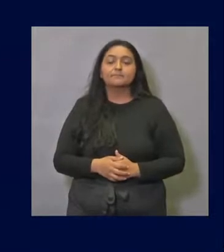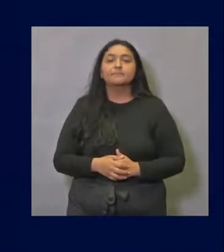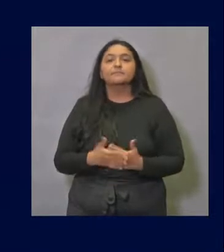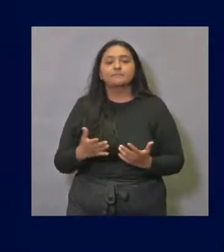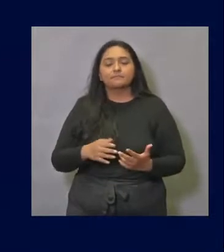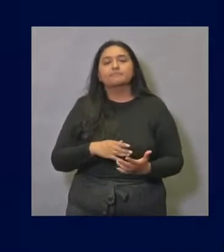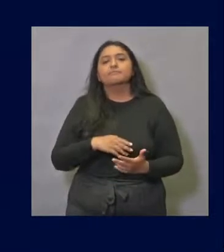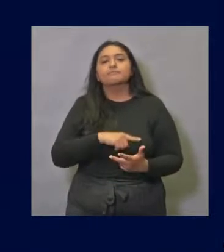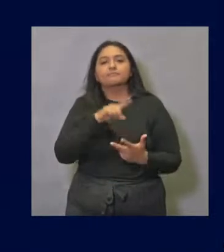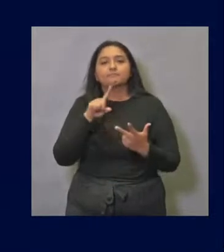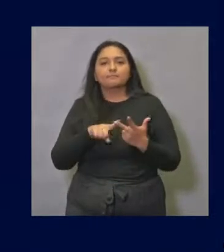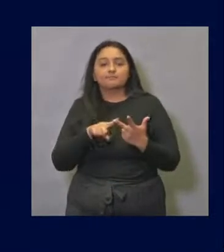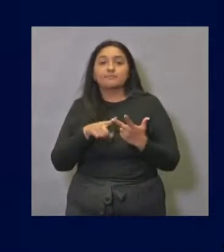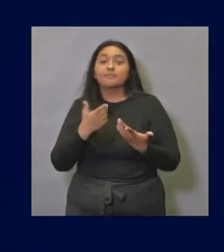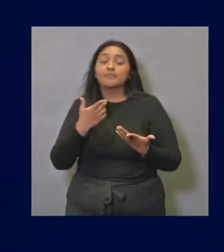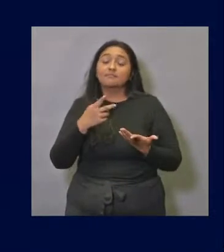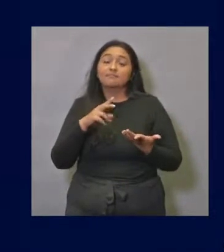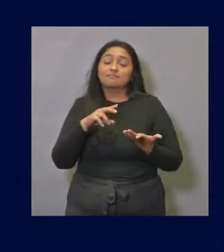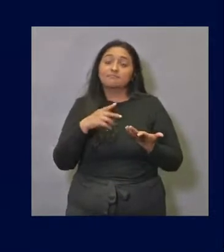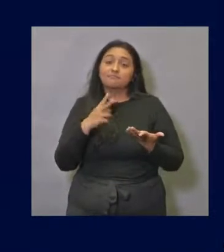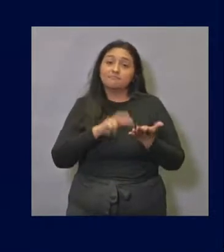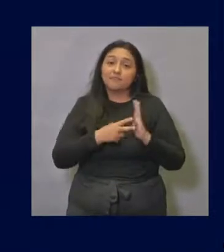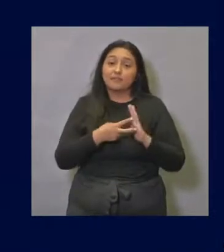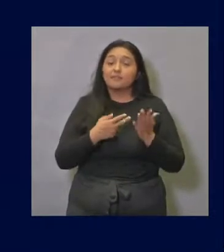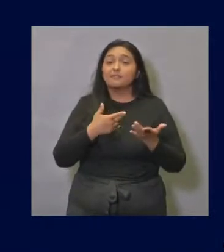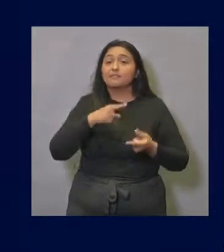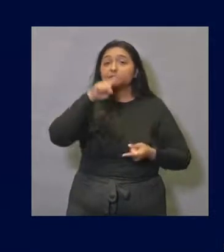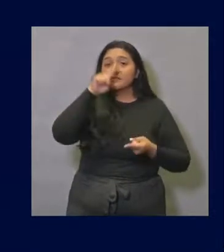Obviamente, a medida que tenemos más oportunidad de